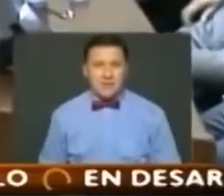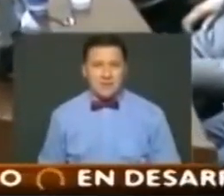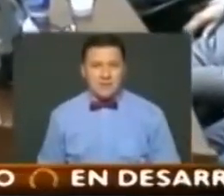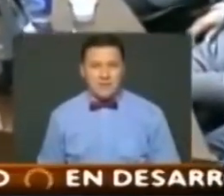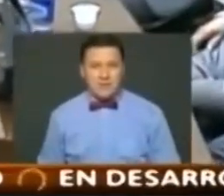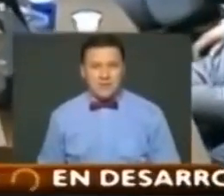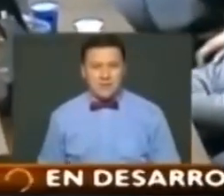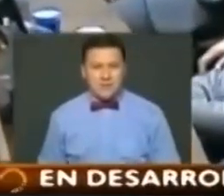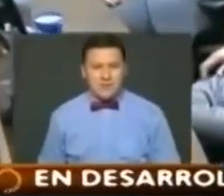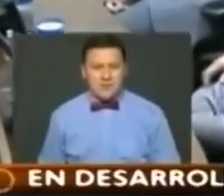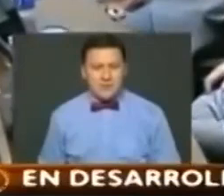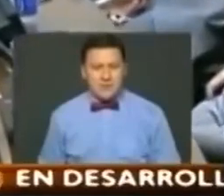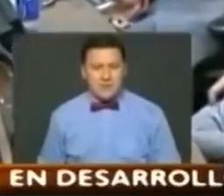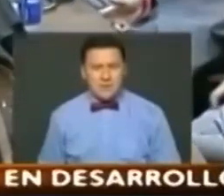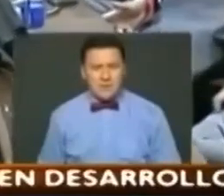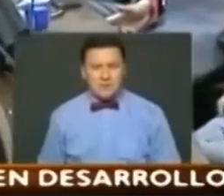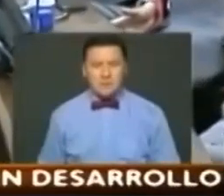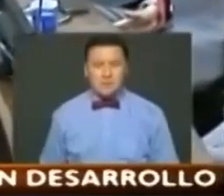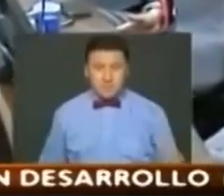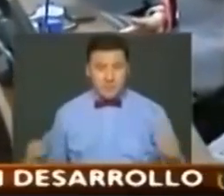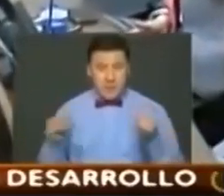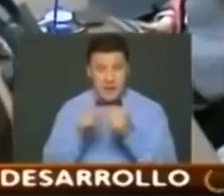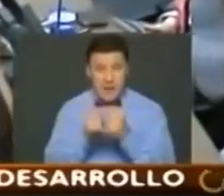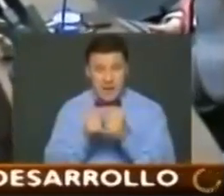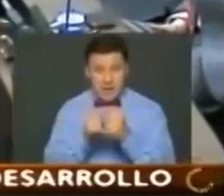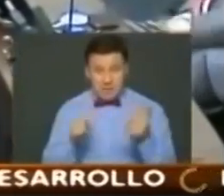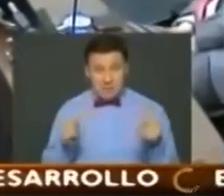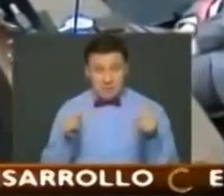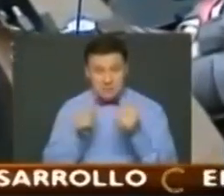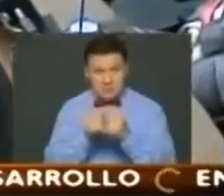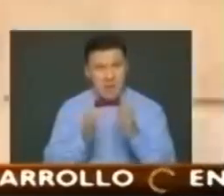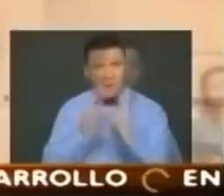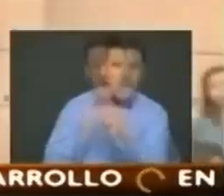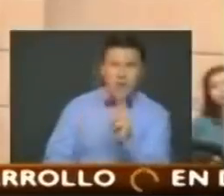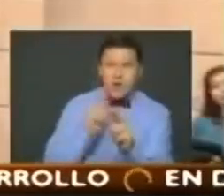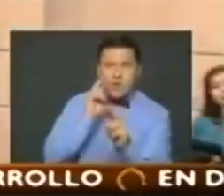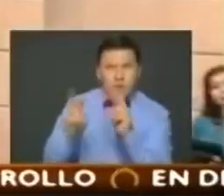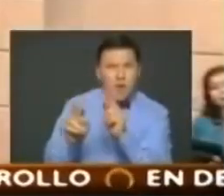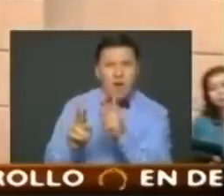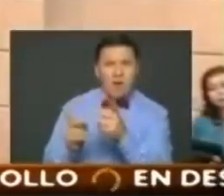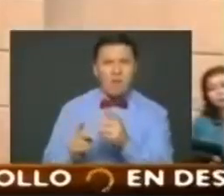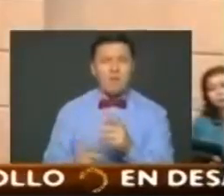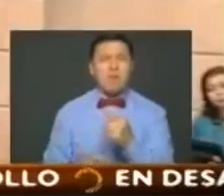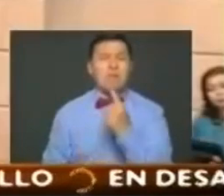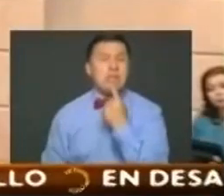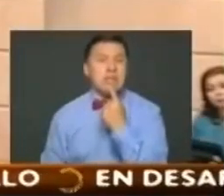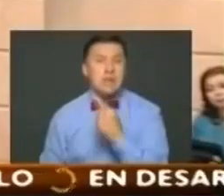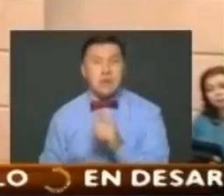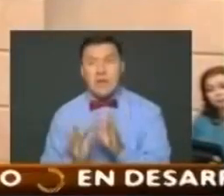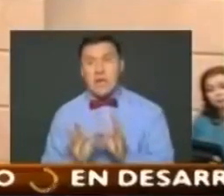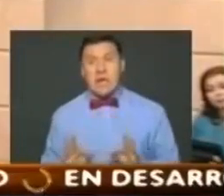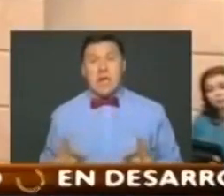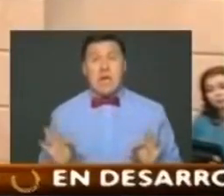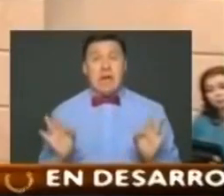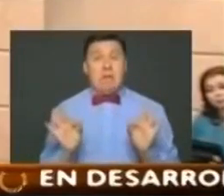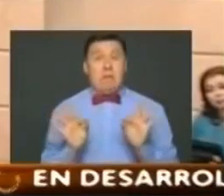se evidenció que Alternativa decía que había llegado una muy importante